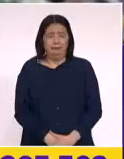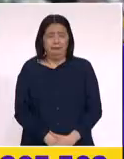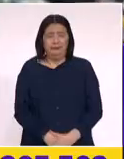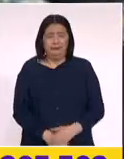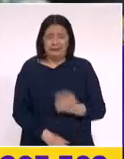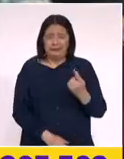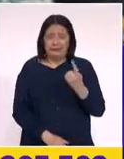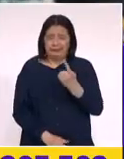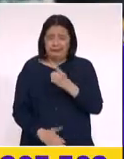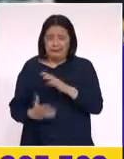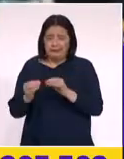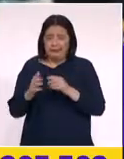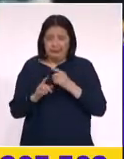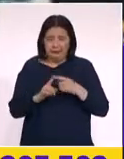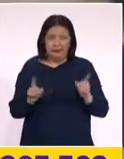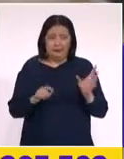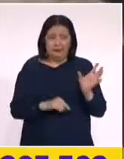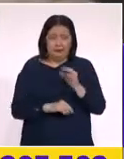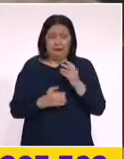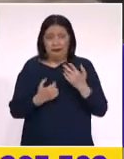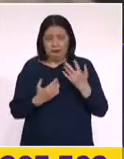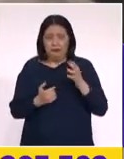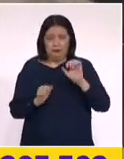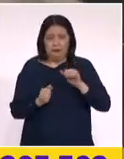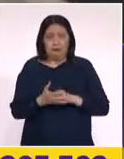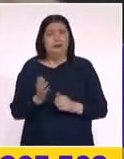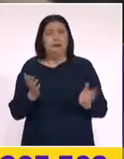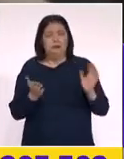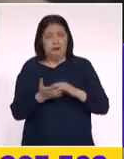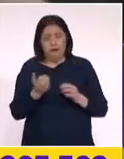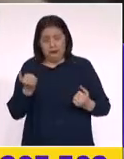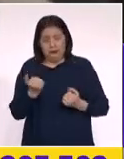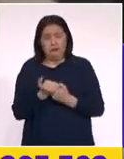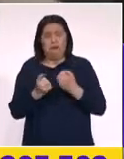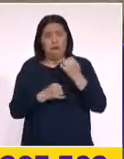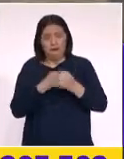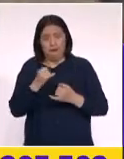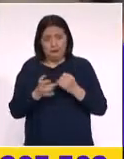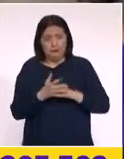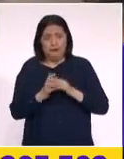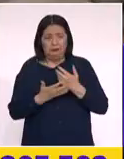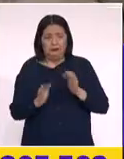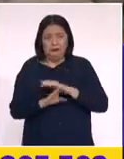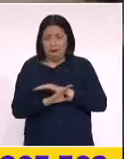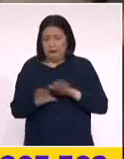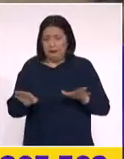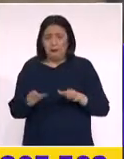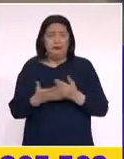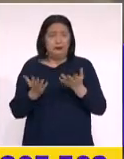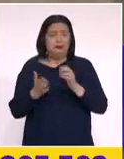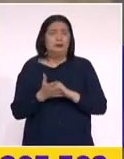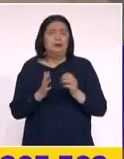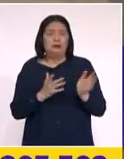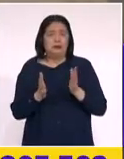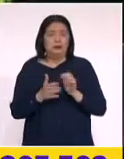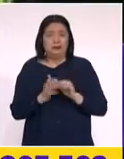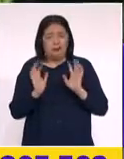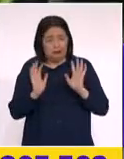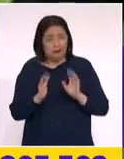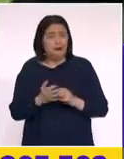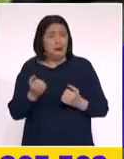Aunque cada historia es diferente, todos esperan recibir más apoyo internacional para detener esta guerra. Apoyo que